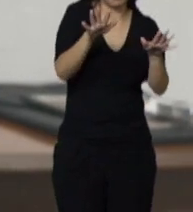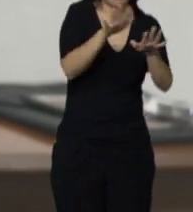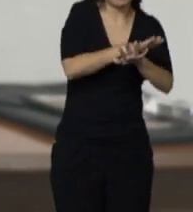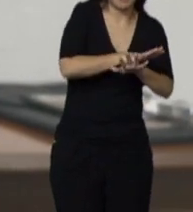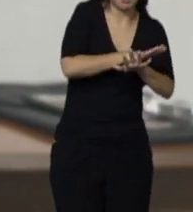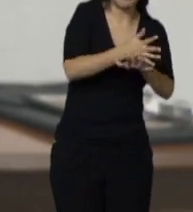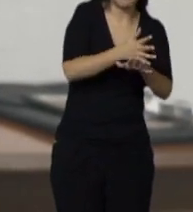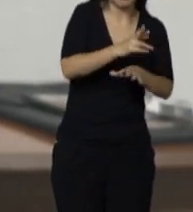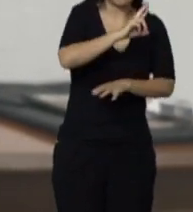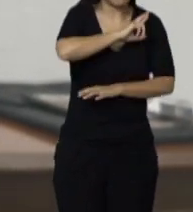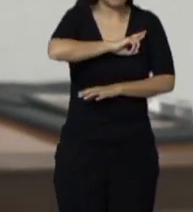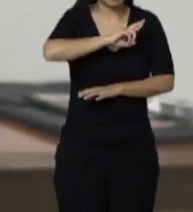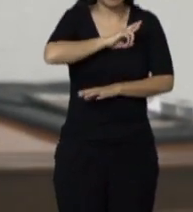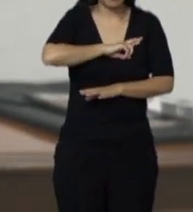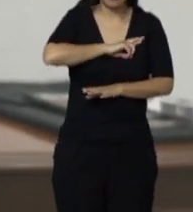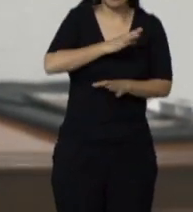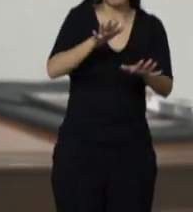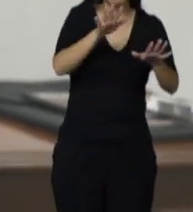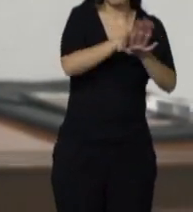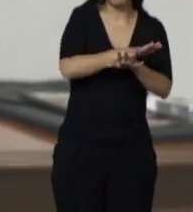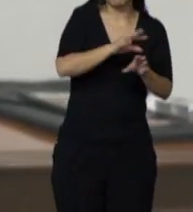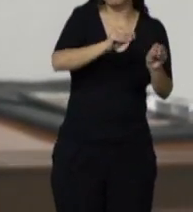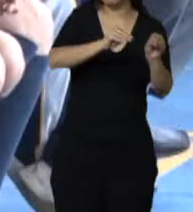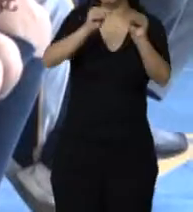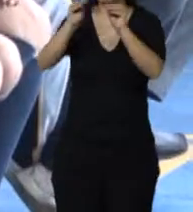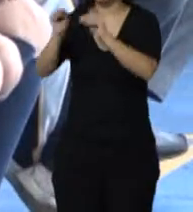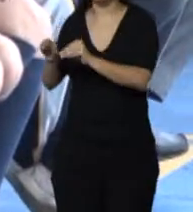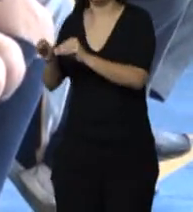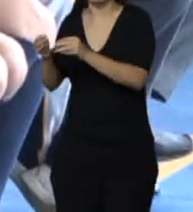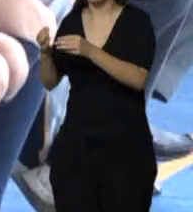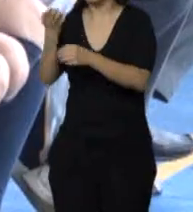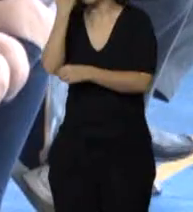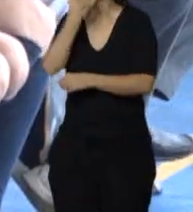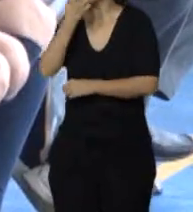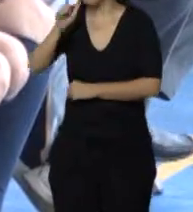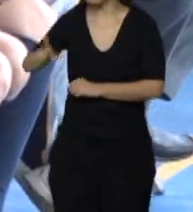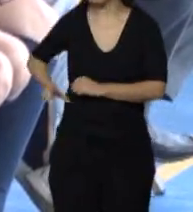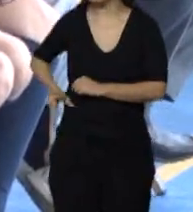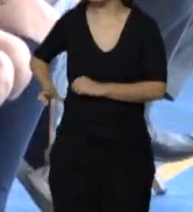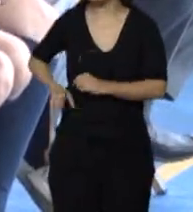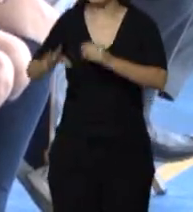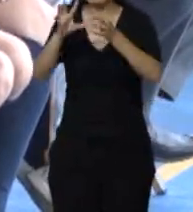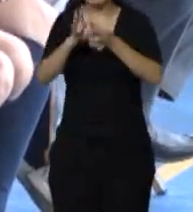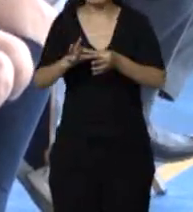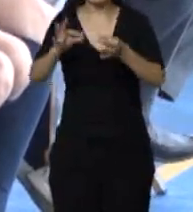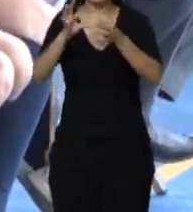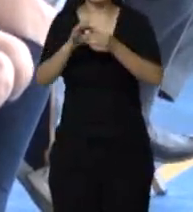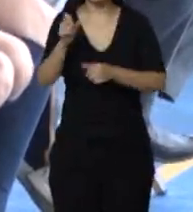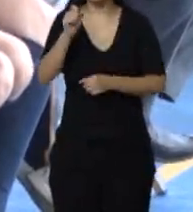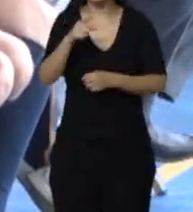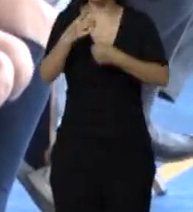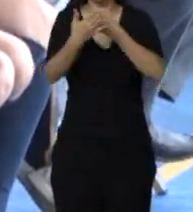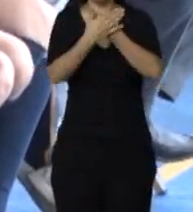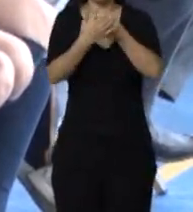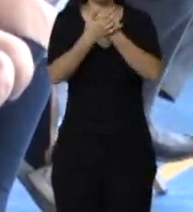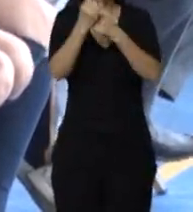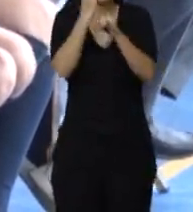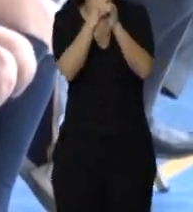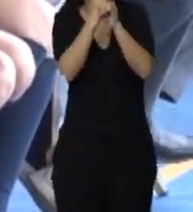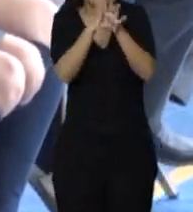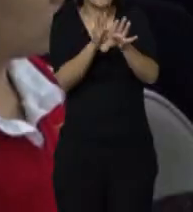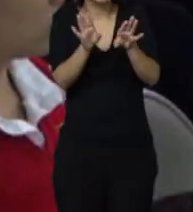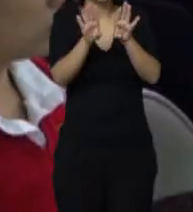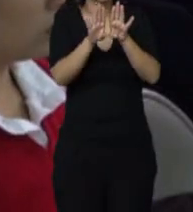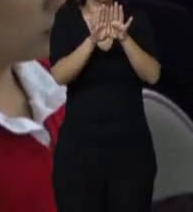planteles de educación privada a la educación pública el funcionario dijo que en breve tendrán información de los espacios disponibles